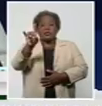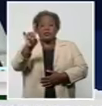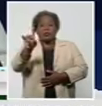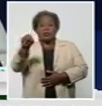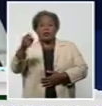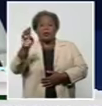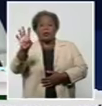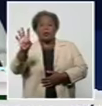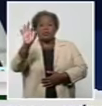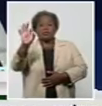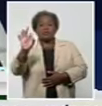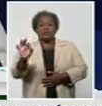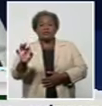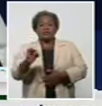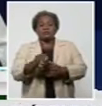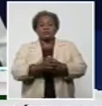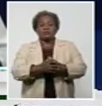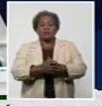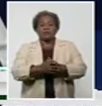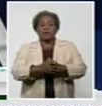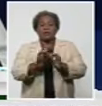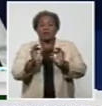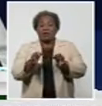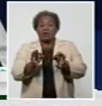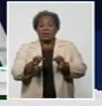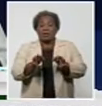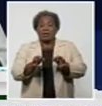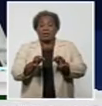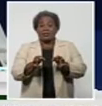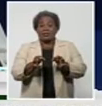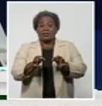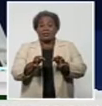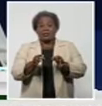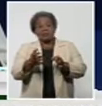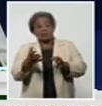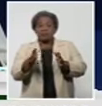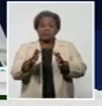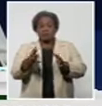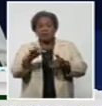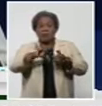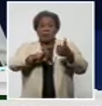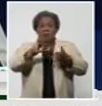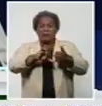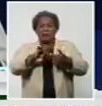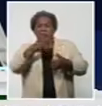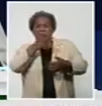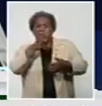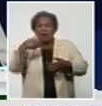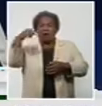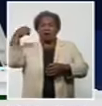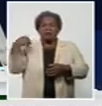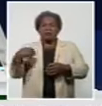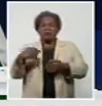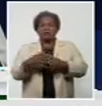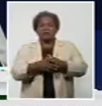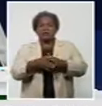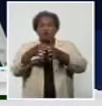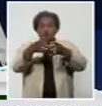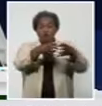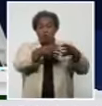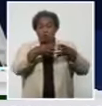49,4%. Realmente es un comportamiento similar al del día de ayer. Por grupos de